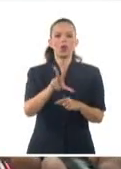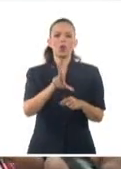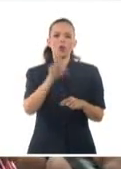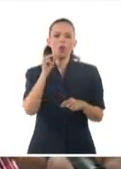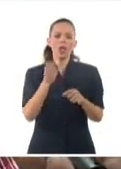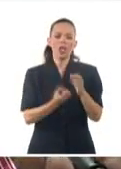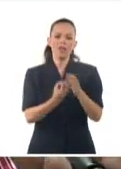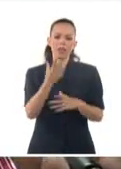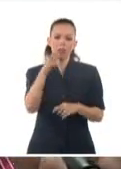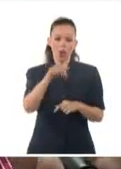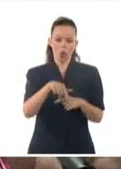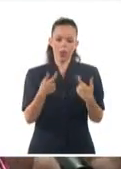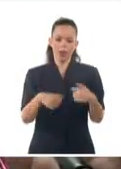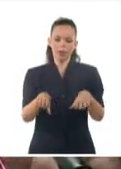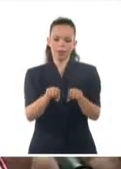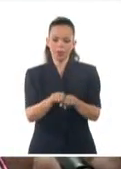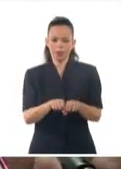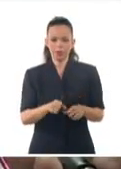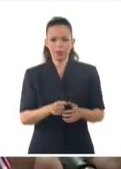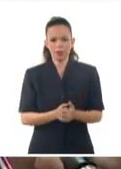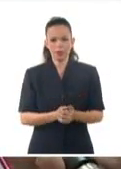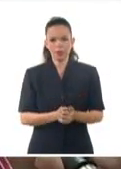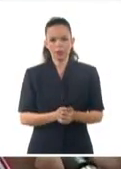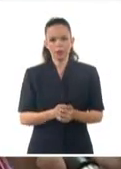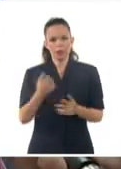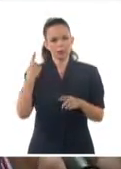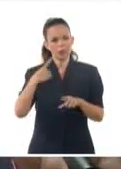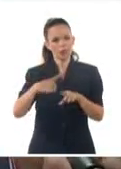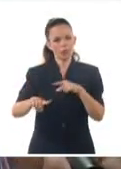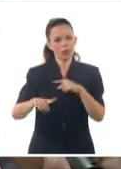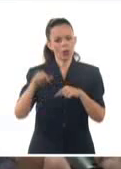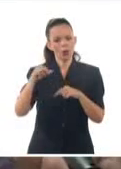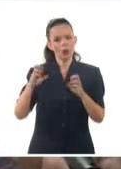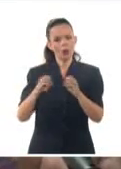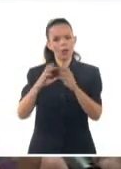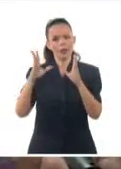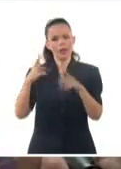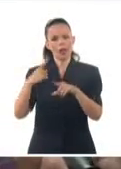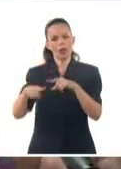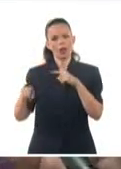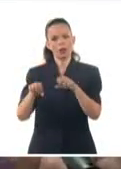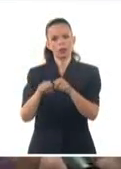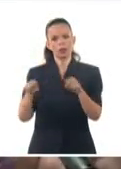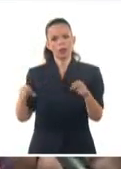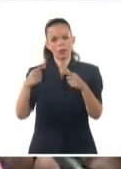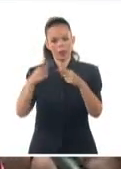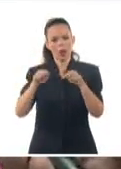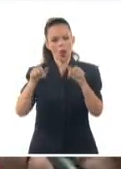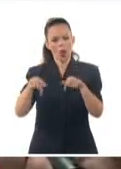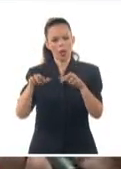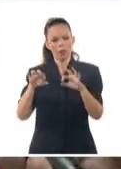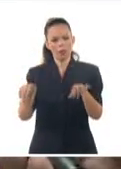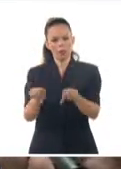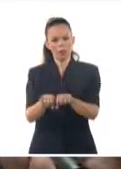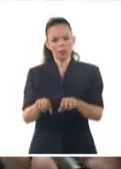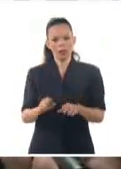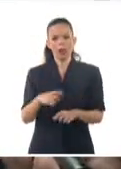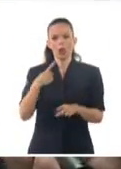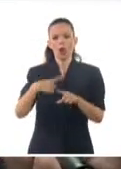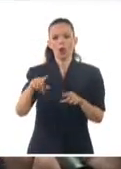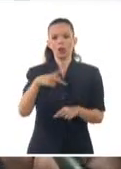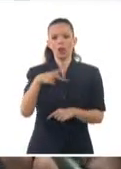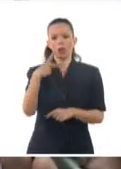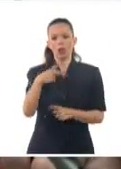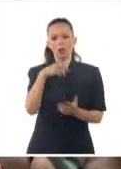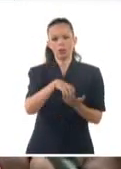número 4 de césped salió de ahora a inicio de la mañana, pero va a volver a entrar. Y tenemos 2 unidades que están en mantenimiento, que es la unidad